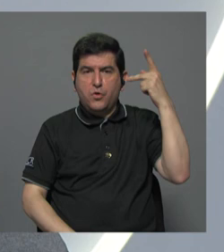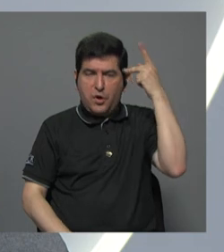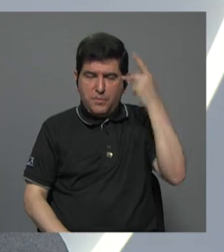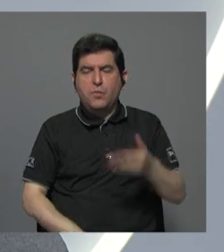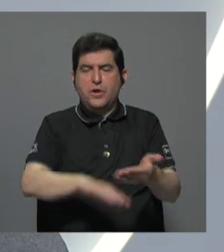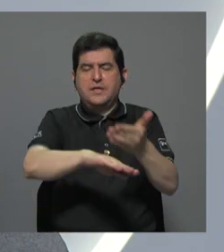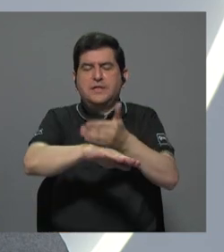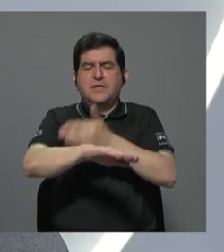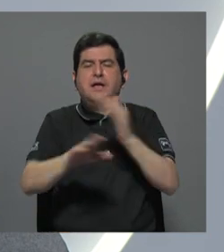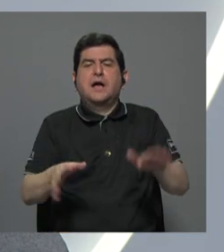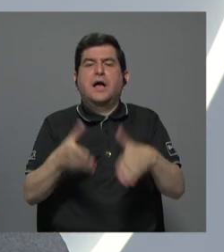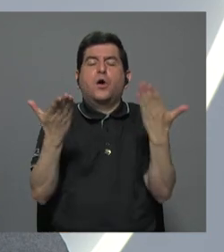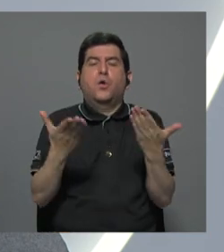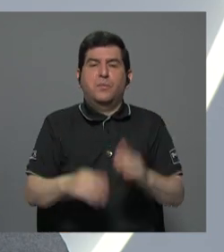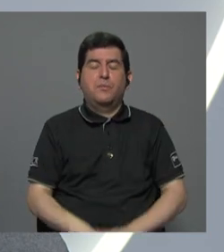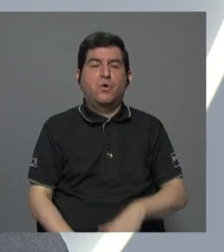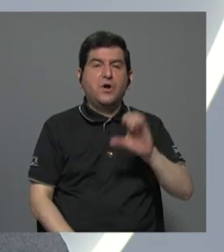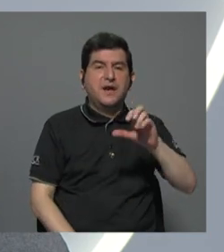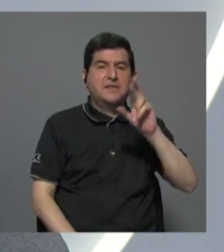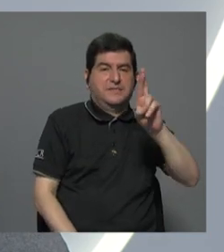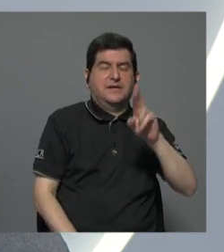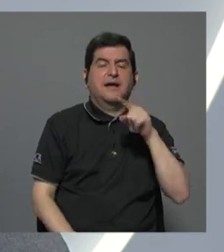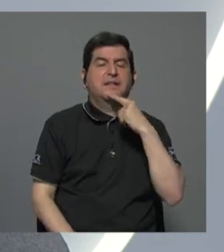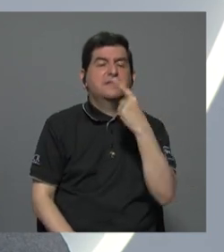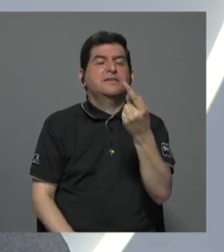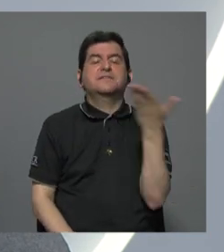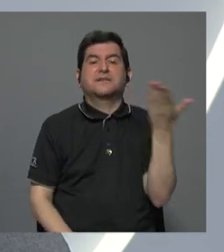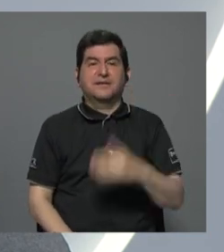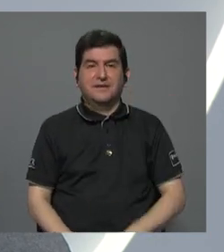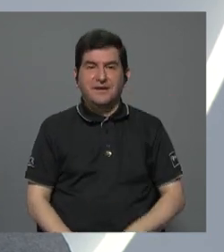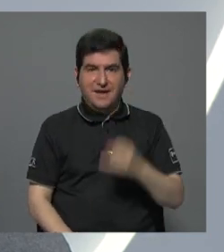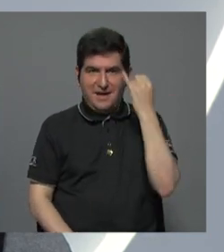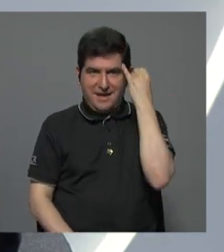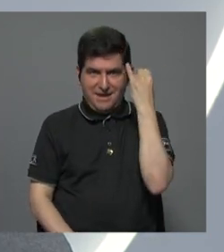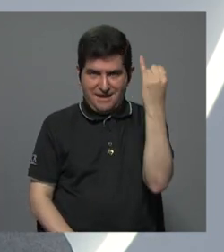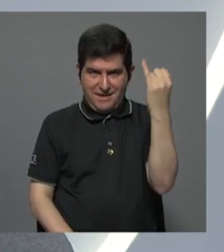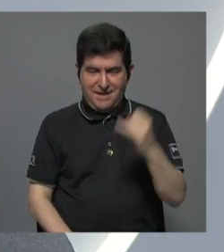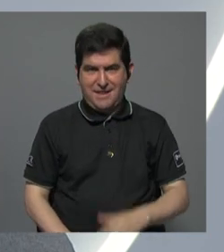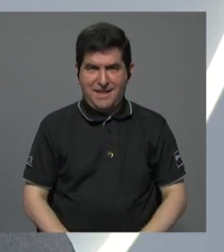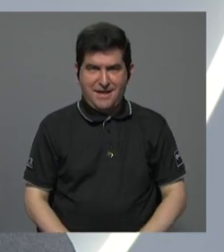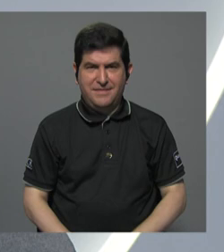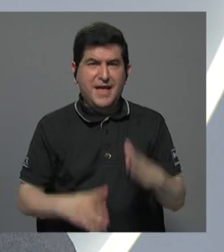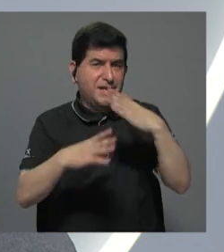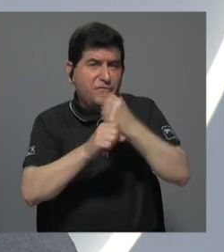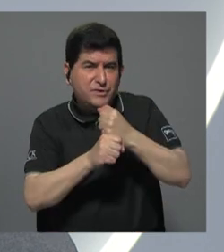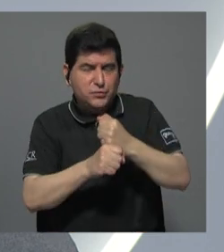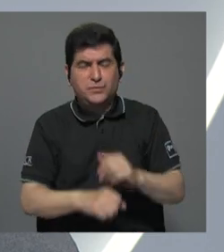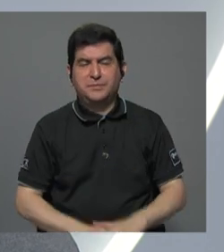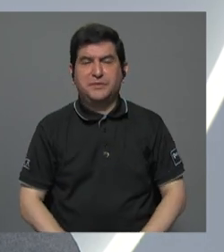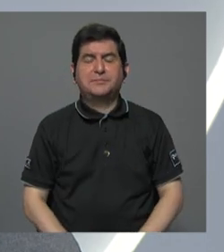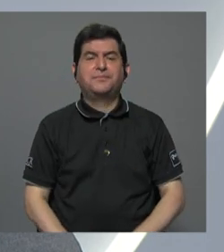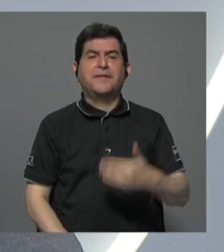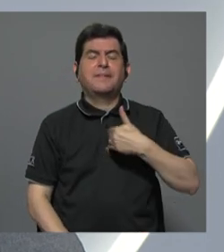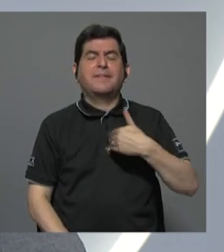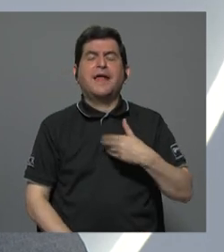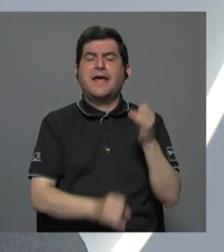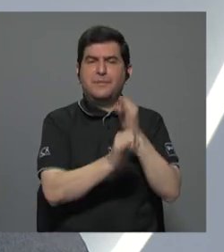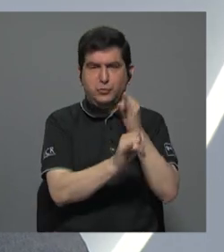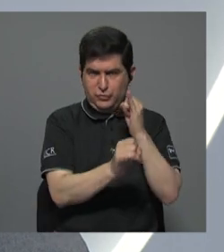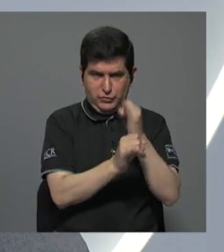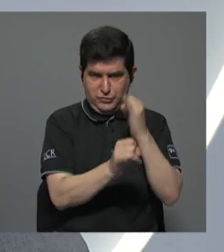progresiva que dice el concepto de cuáles son tenemos tenemos instituciones